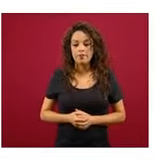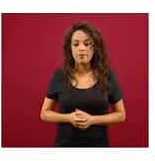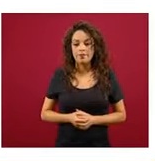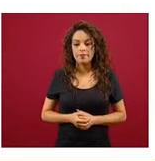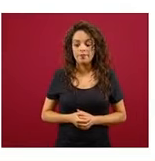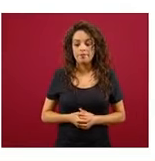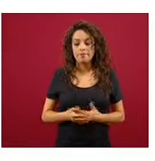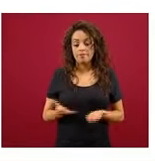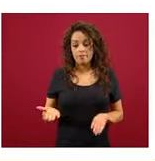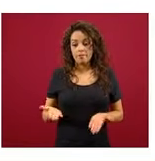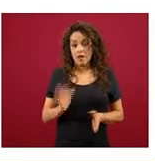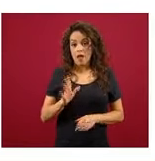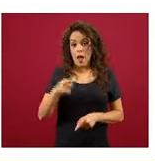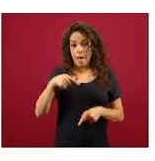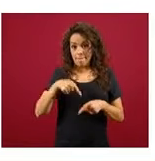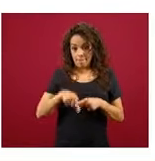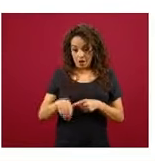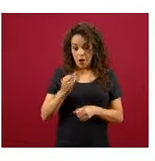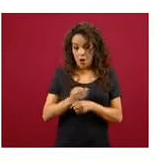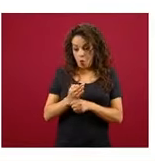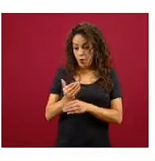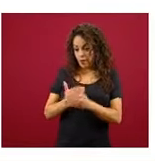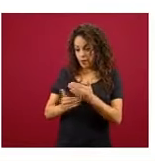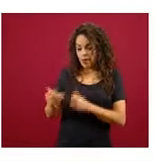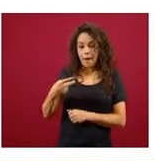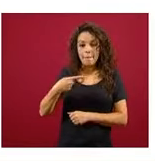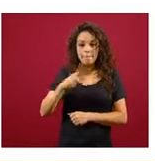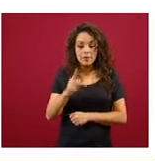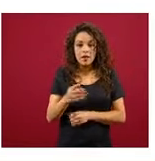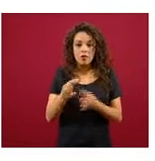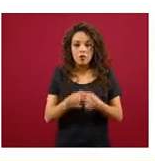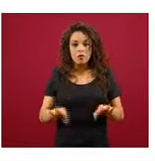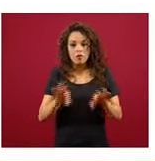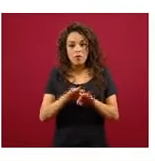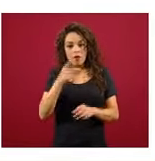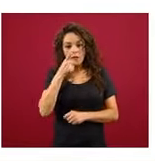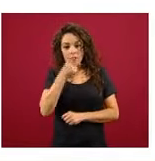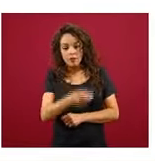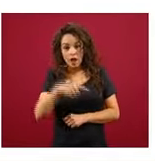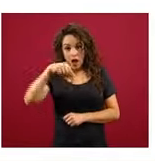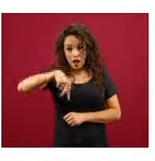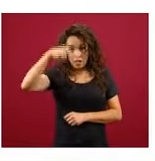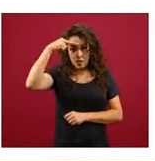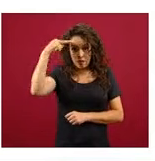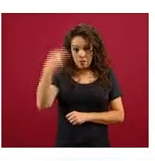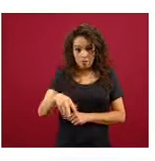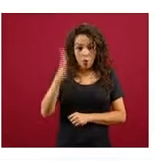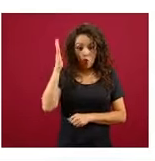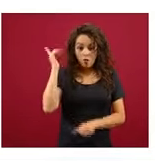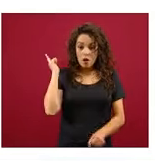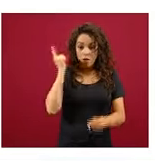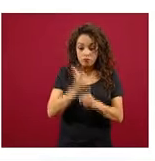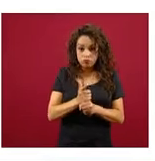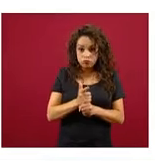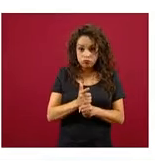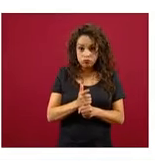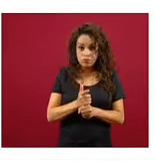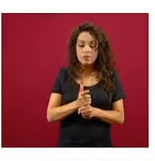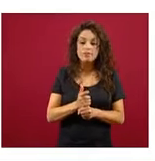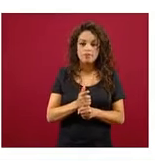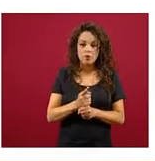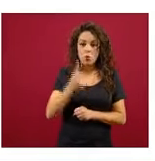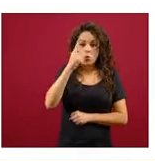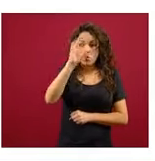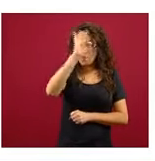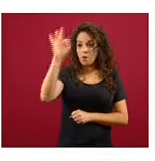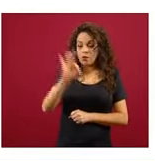es muy importante señalar que la diferencia quizás de lo que hemos observado en México con respecto a otros países es que menos del 1%